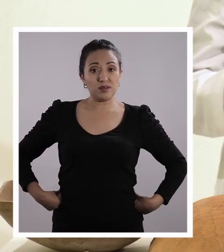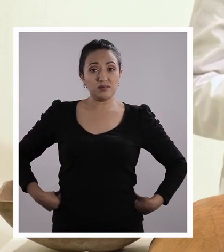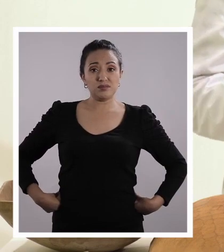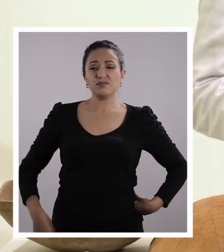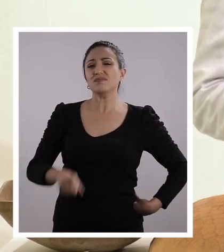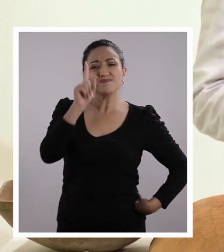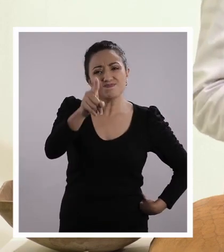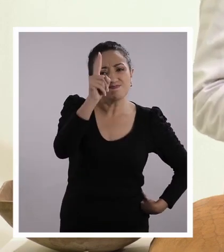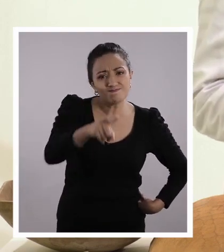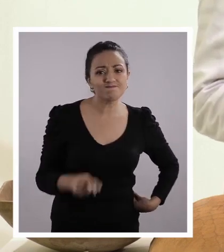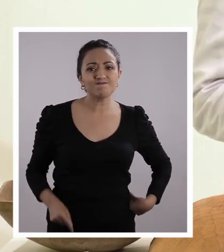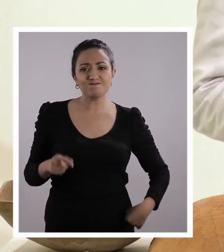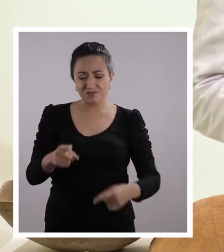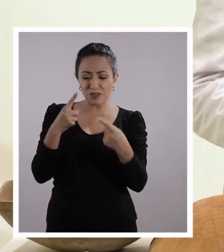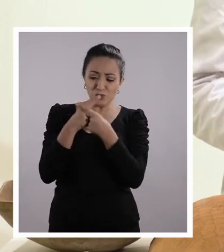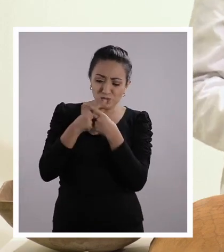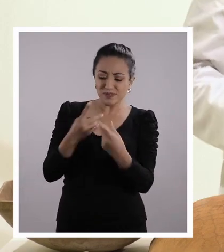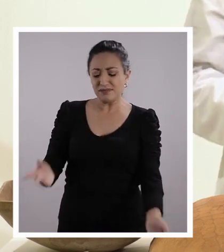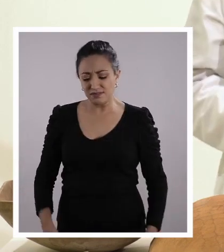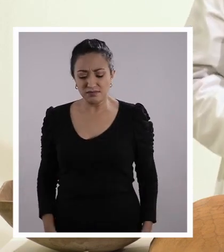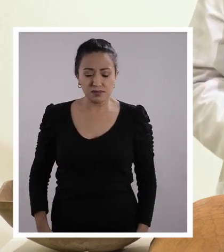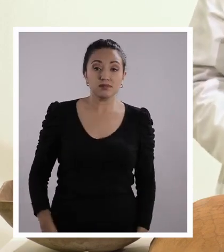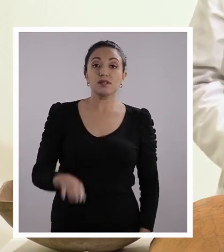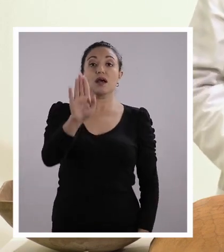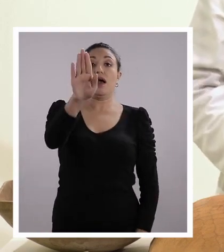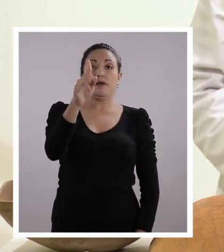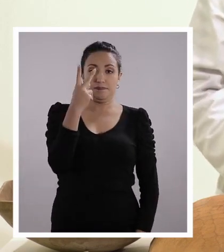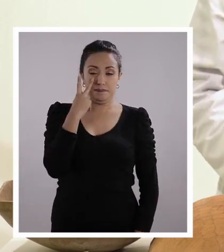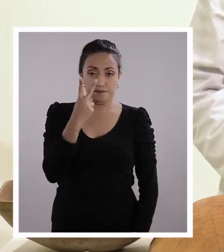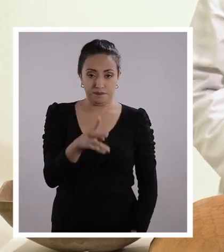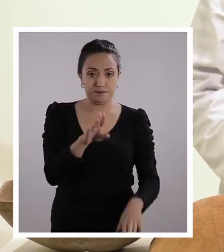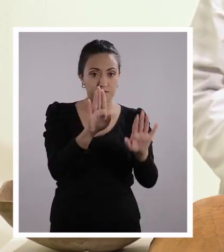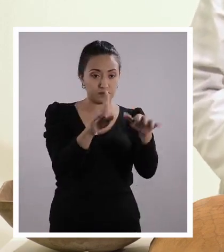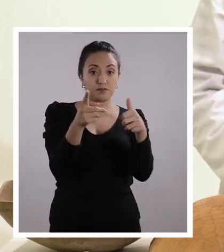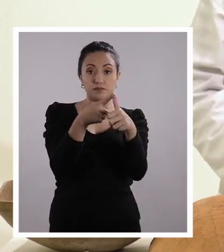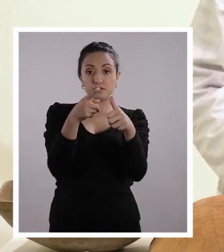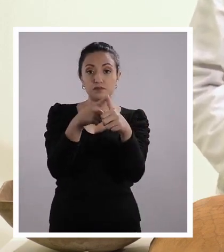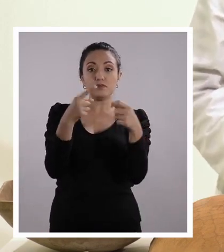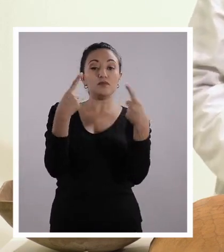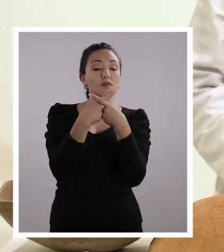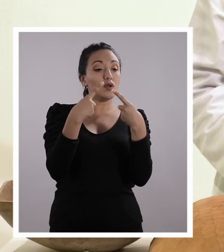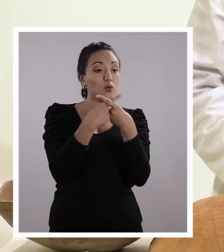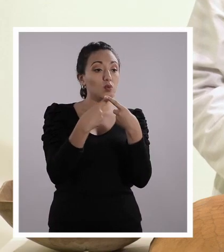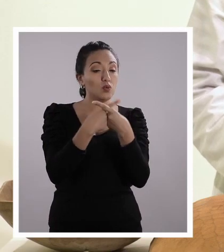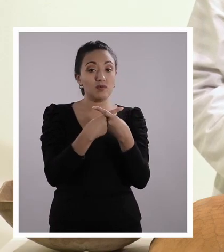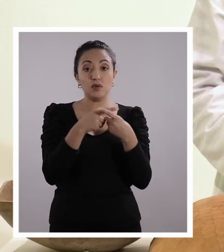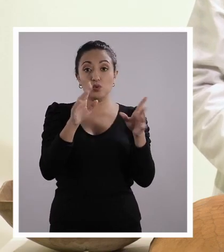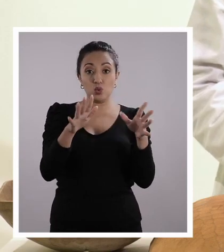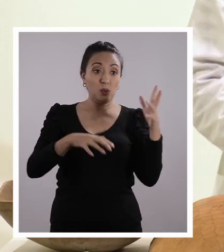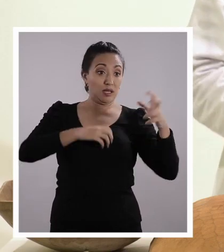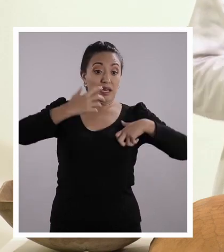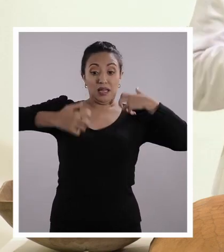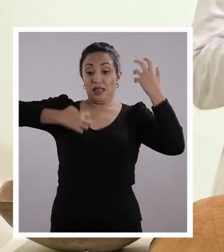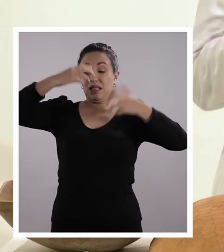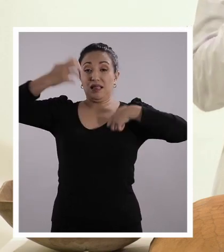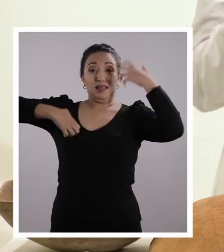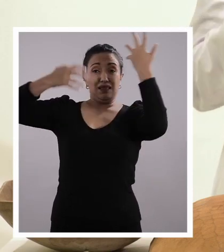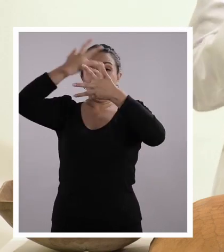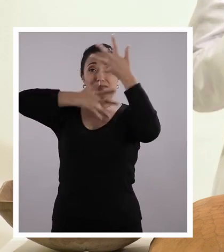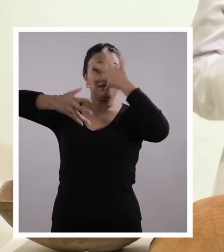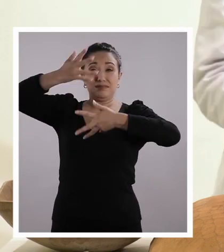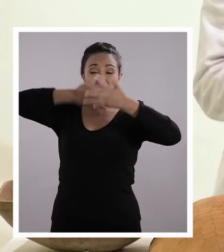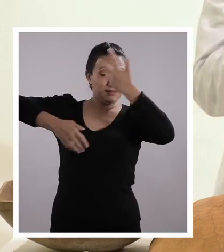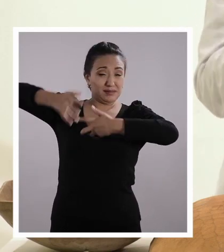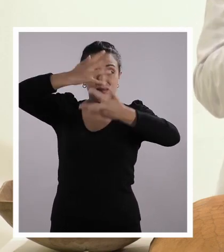que te acabamos de poner en problemas y solucionemos de forma asertiva el primer conflicto de emociones cuando uno tiene las